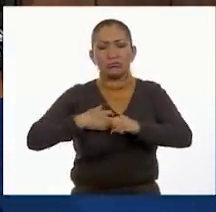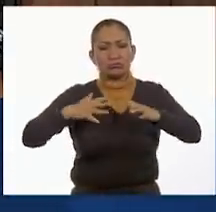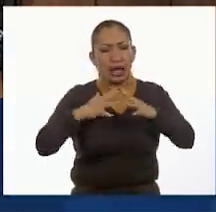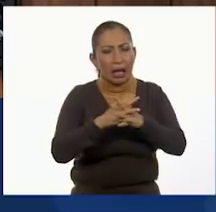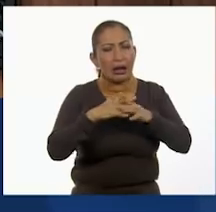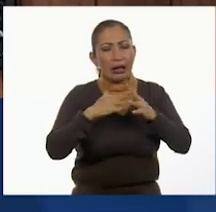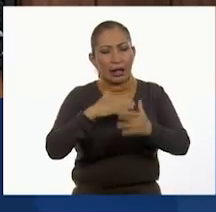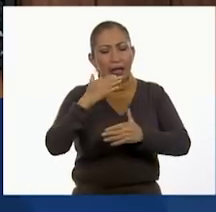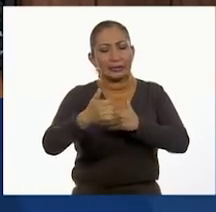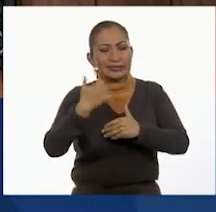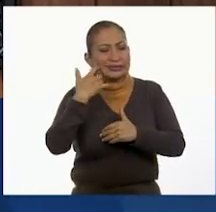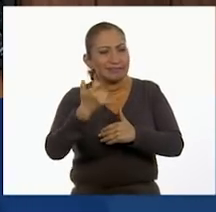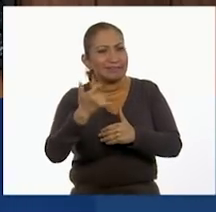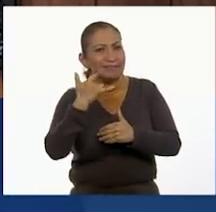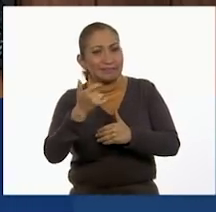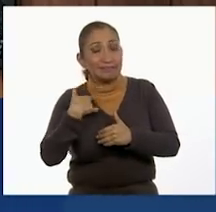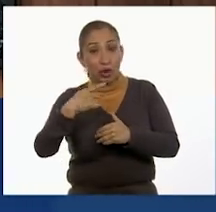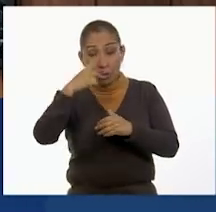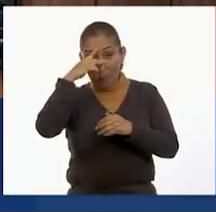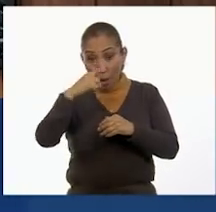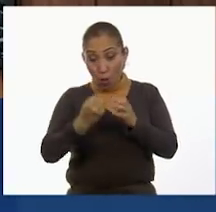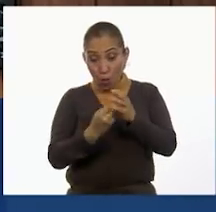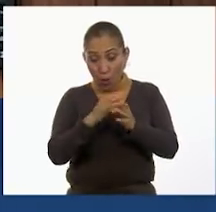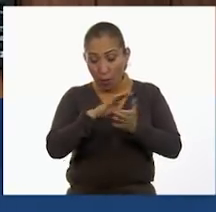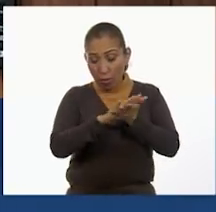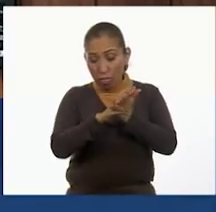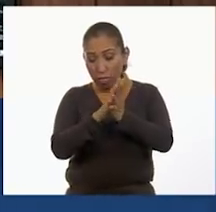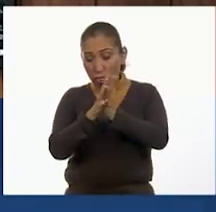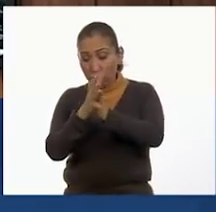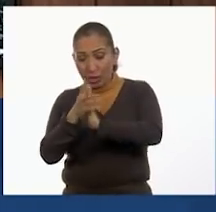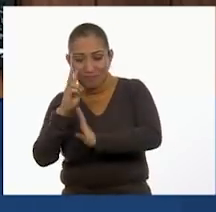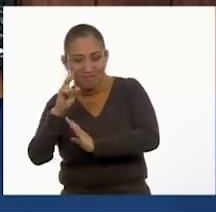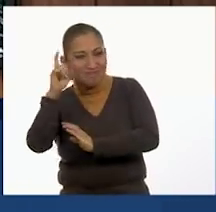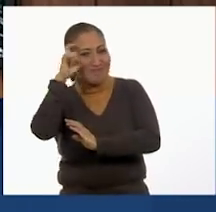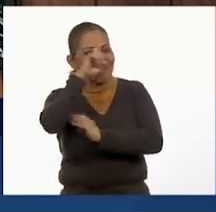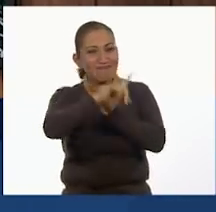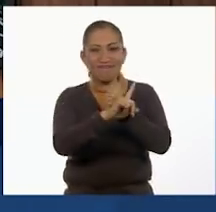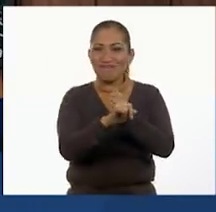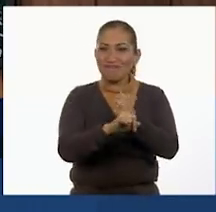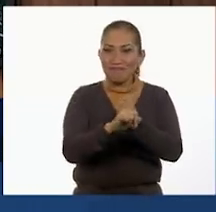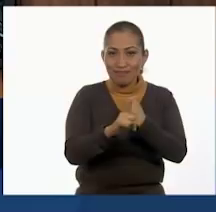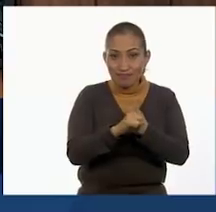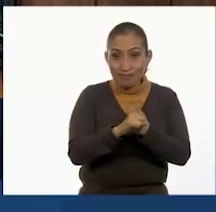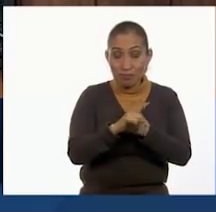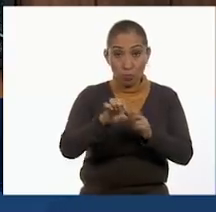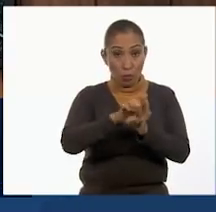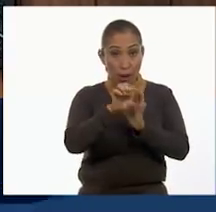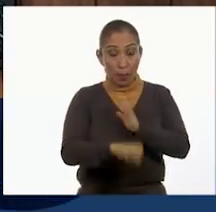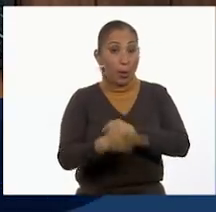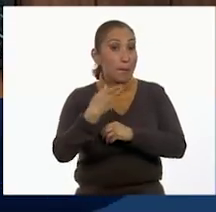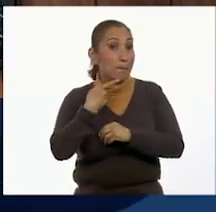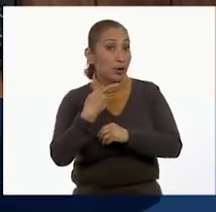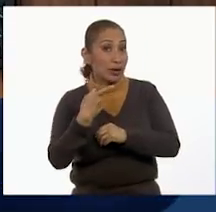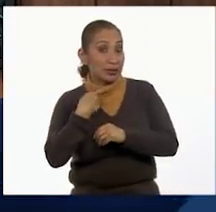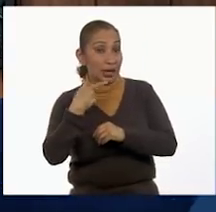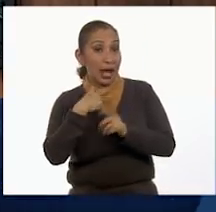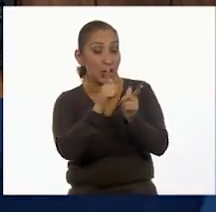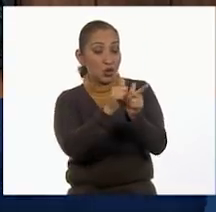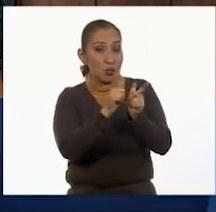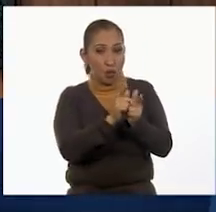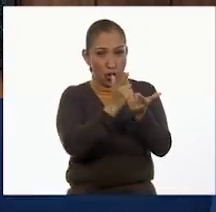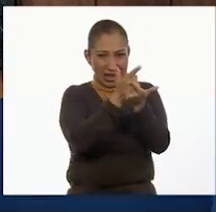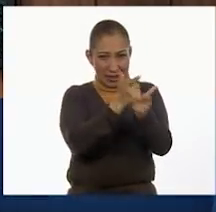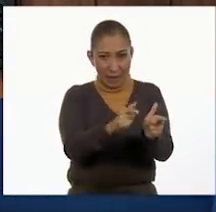lucha, al restaurarse la República, el país enfrentaba dificultades. En el ámbito político, el Partido